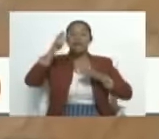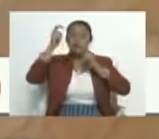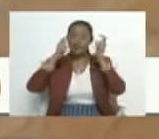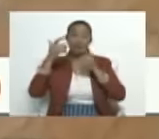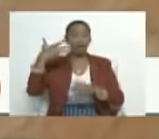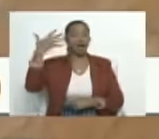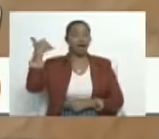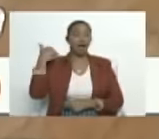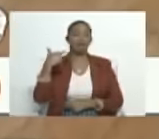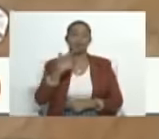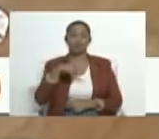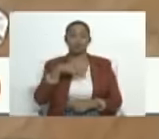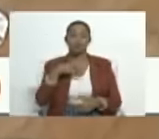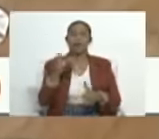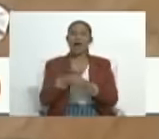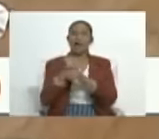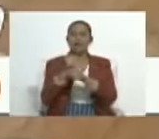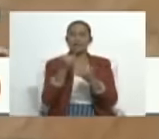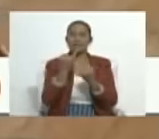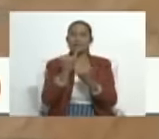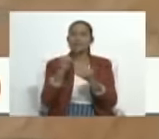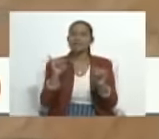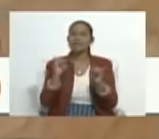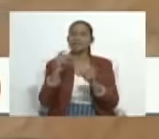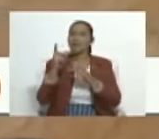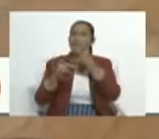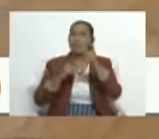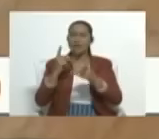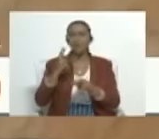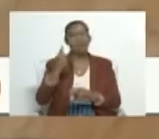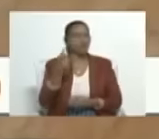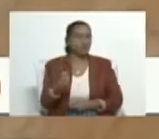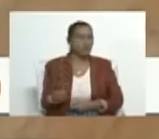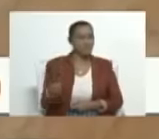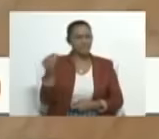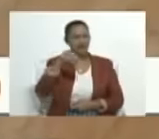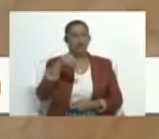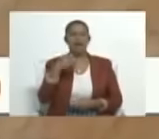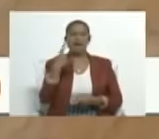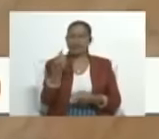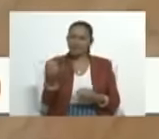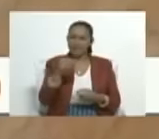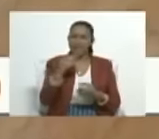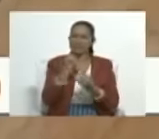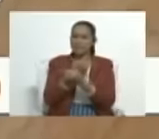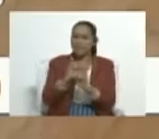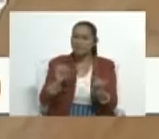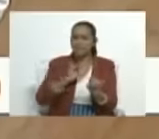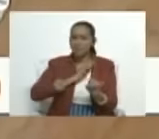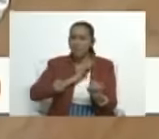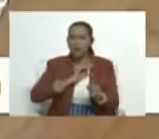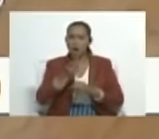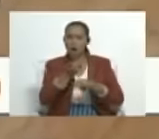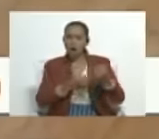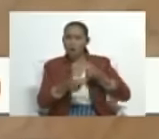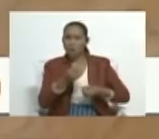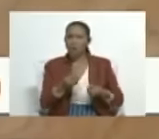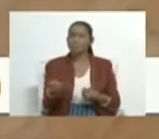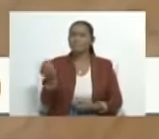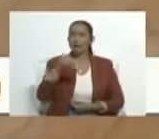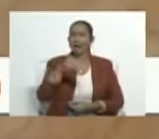la independencia política, pero tenemos que ir más allá, tenemos que ir a la independencia económica. Y si algo ha puesto a